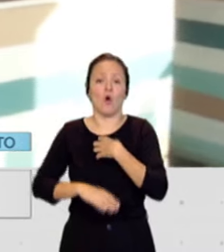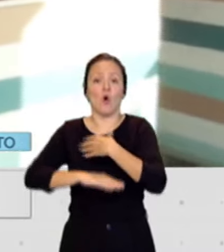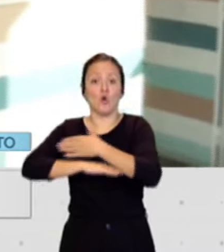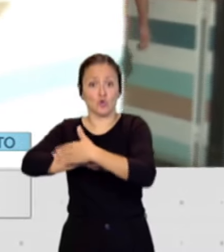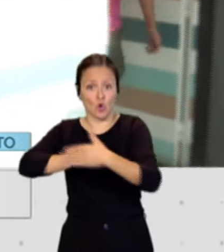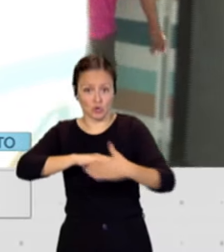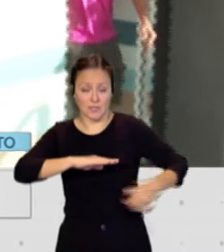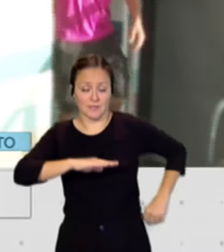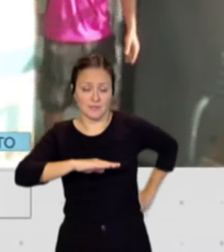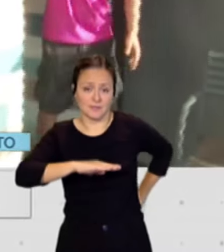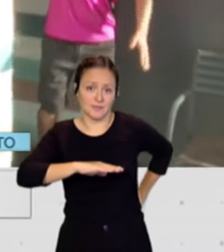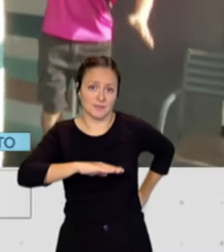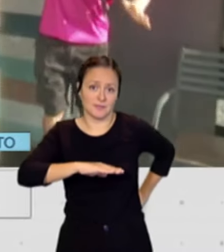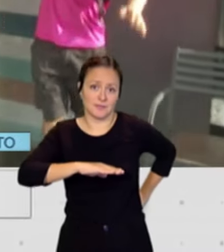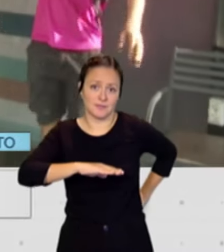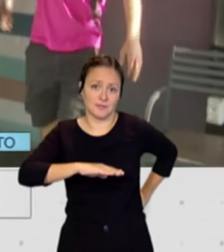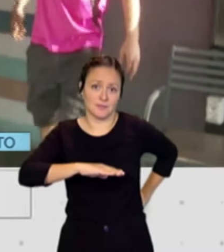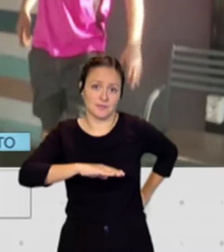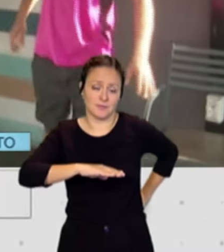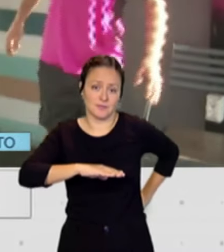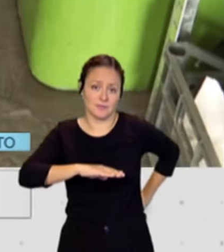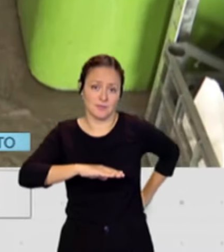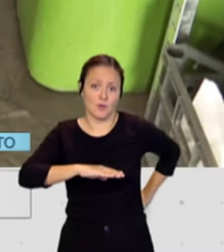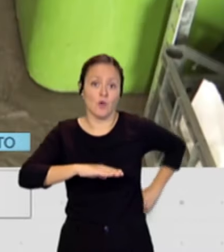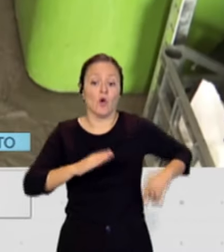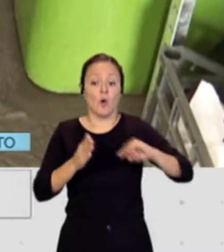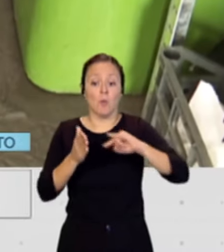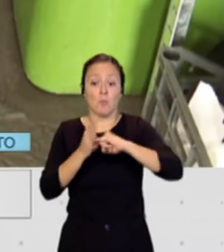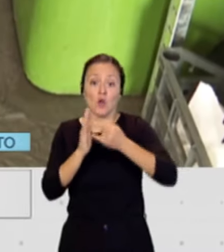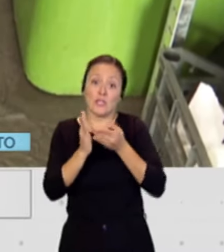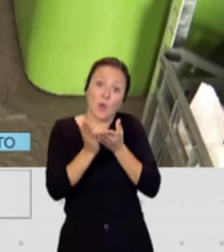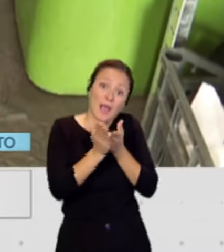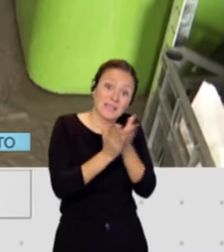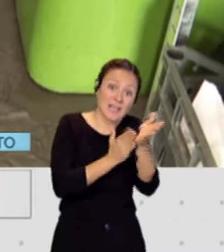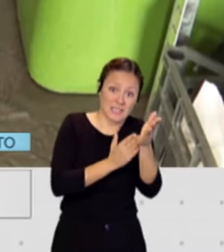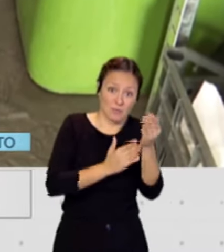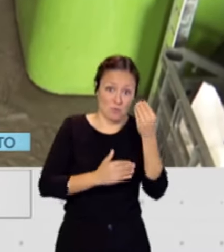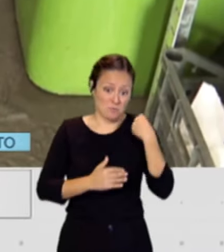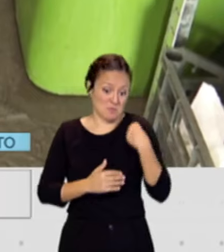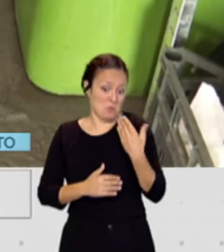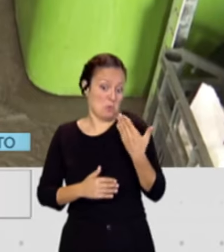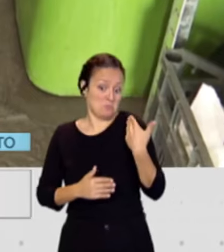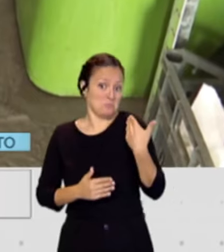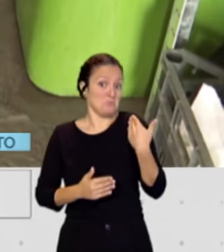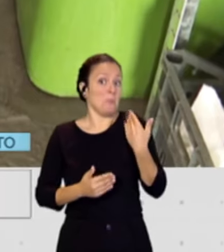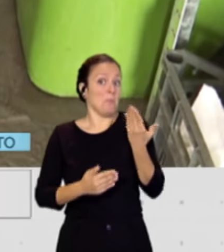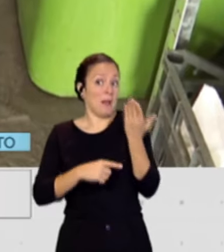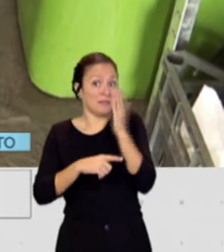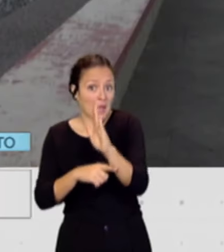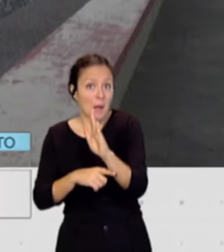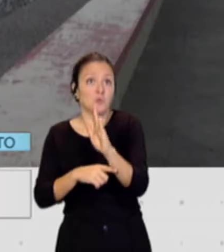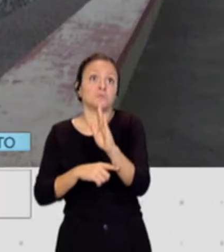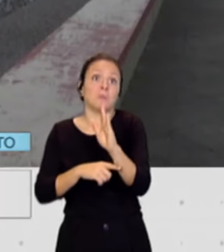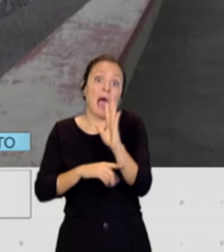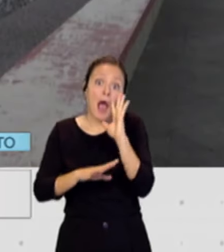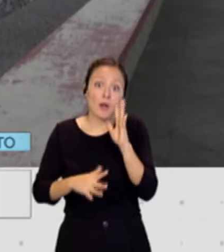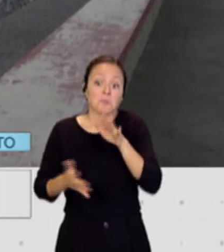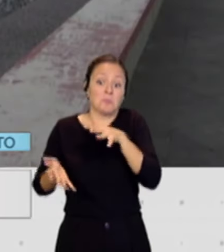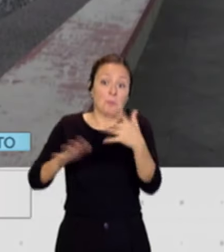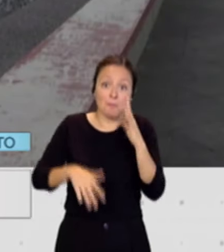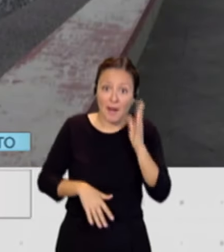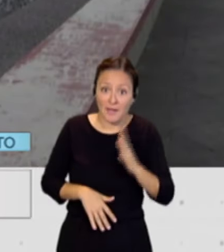planteando hacer un un proyecto alternativo distinto al que se planteó en su momento parece que puede tener viabilidad y y bueno la apesta de costas